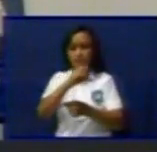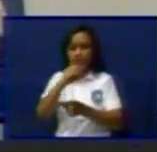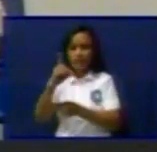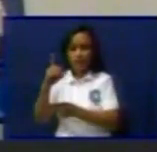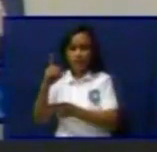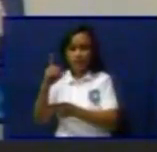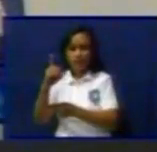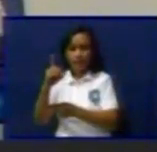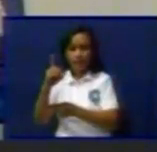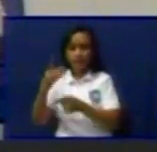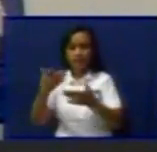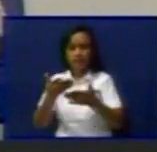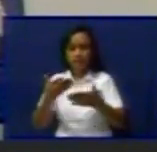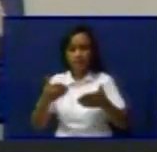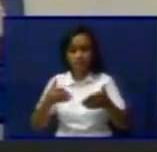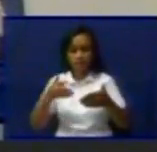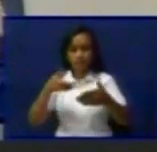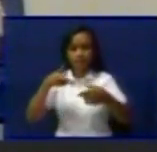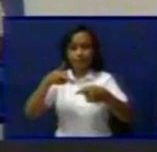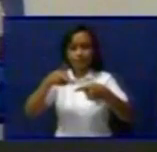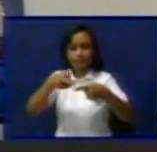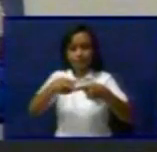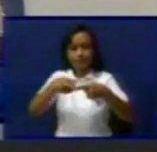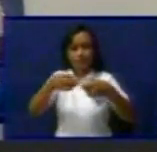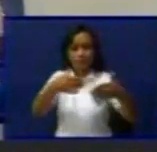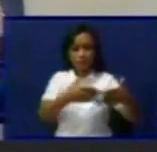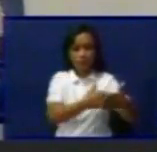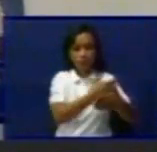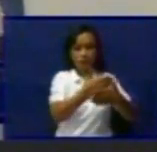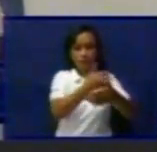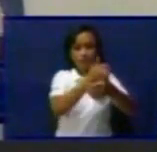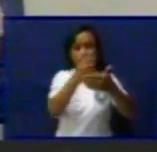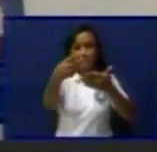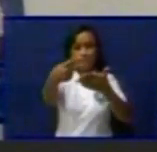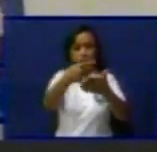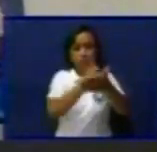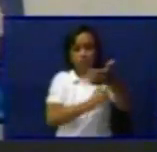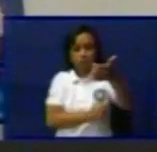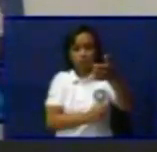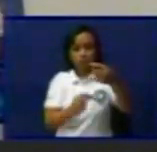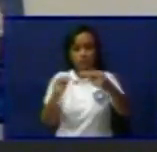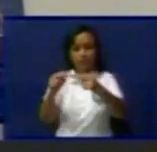cortada por la construcción y también conectar los subproyectos.